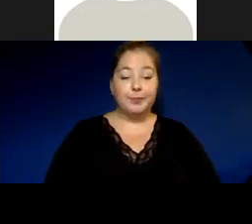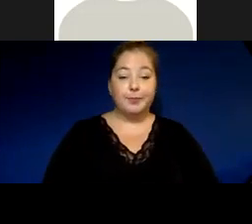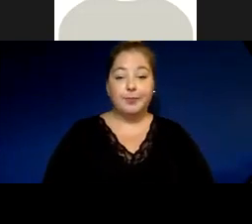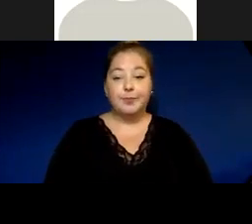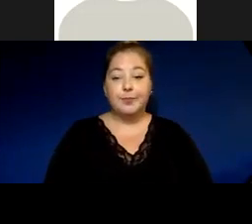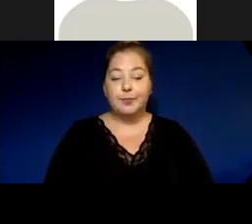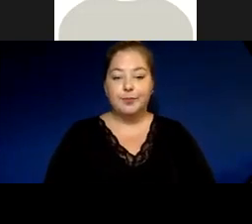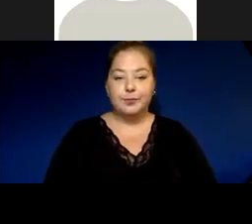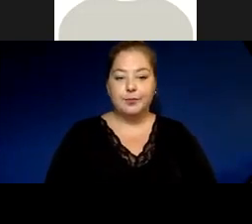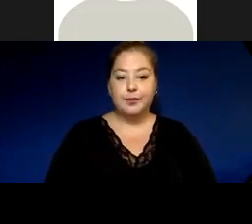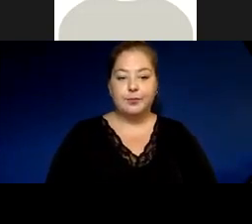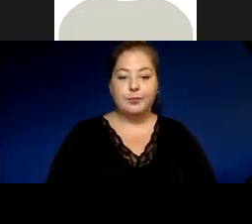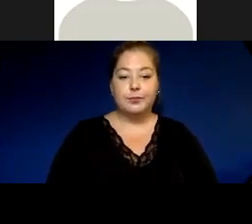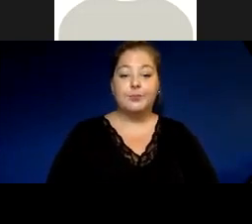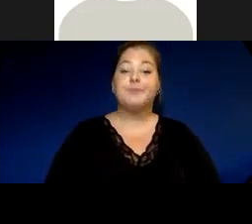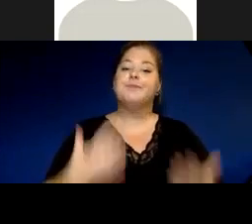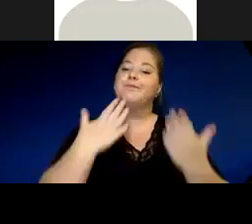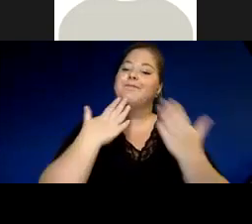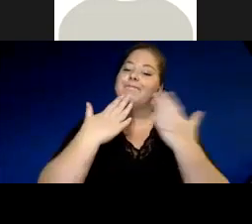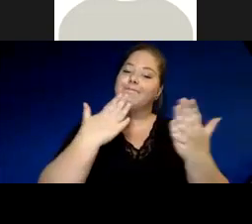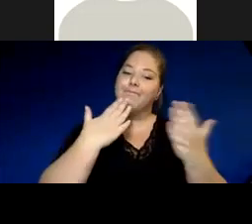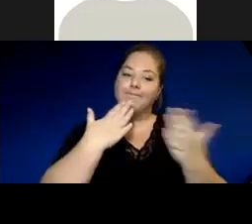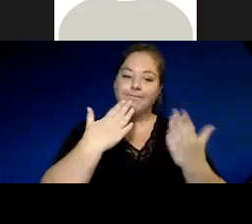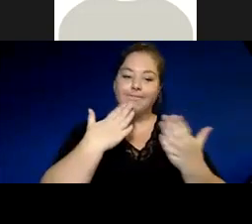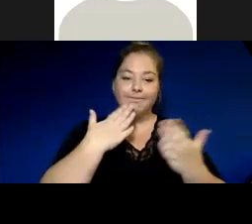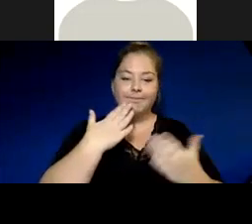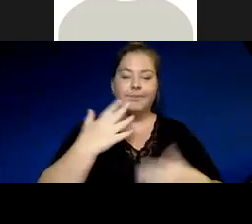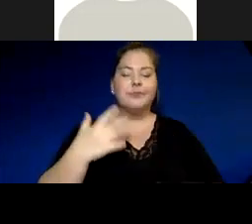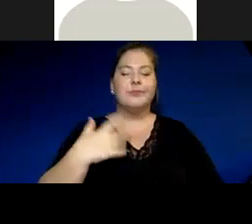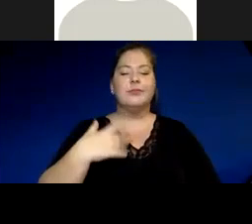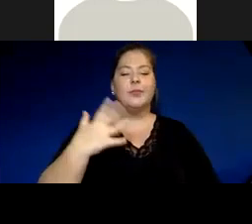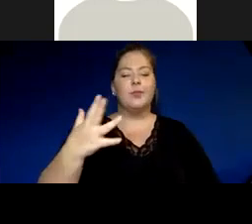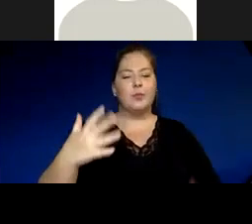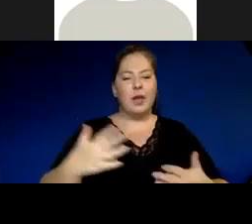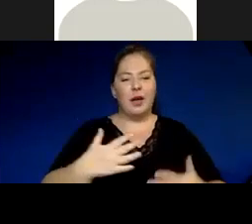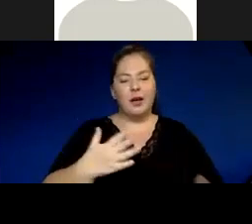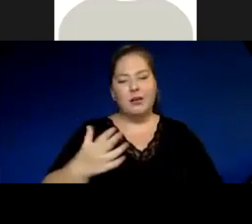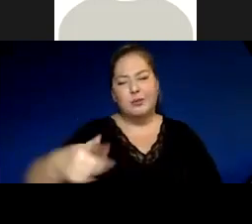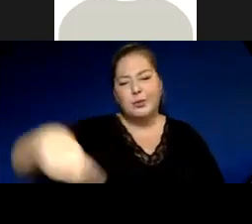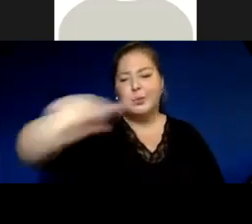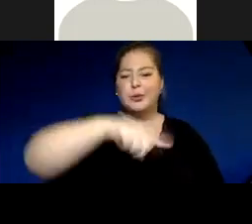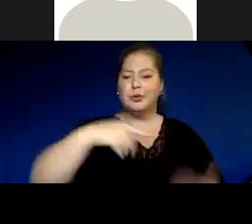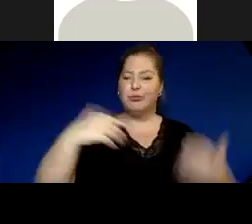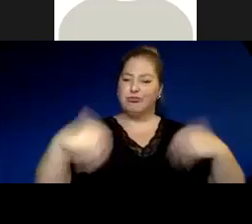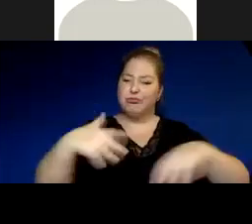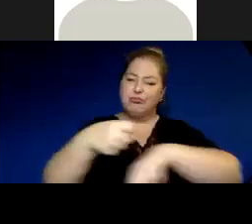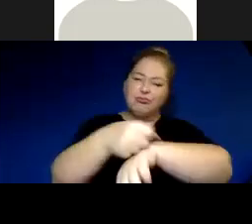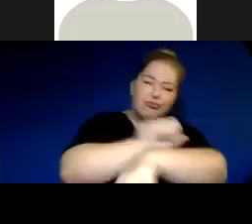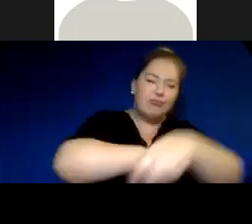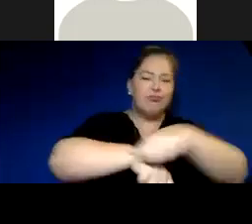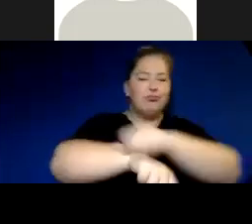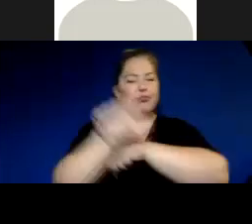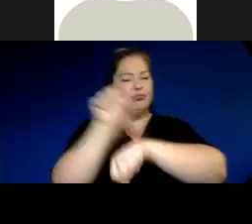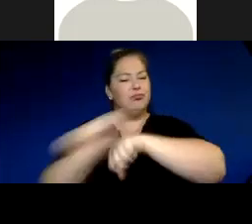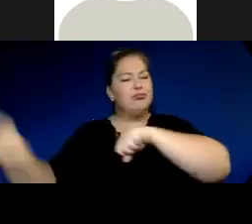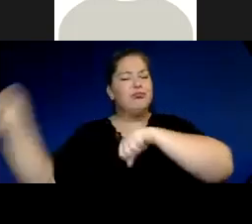Sí, muchas gracias. Yo también quiero agradecerles a todos por el excelente trabajo que están realizando. Todos han hecho